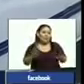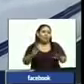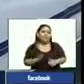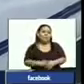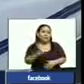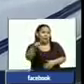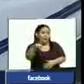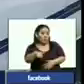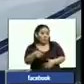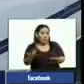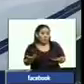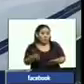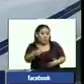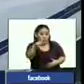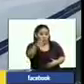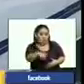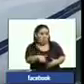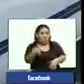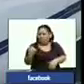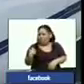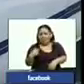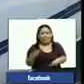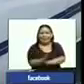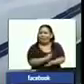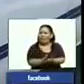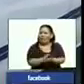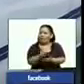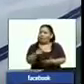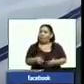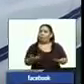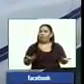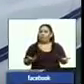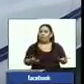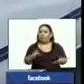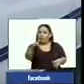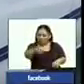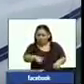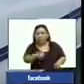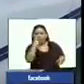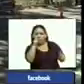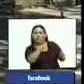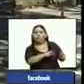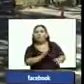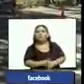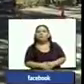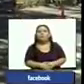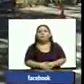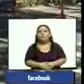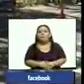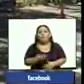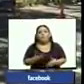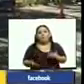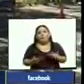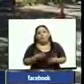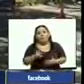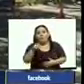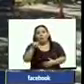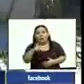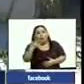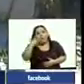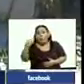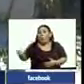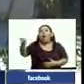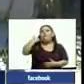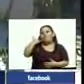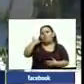hasta el momento, hoy en la actualidad ya no había ocurrido esto, hasta ahorita que tenemos este. O le hablaban y él iba a dejarlo,